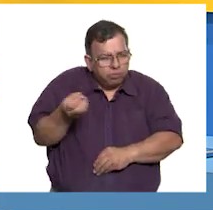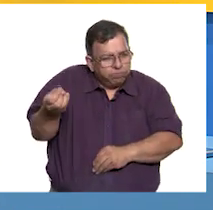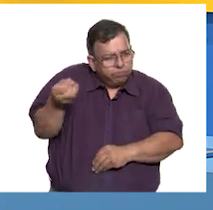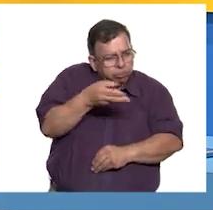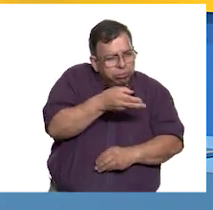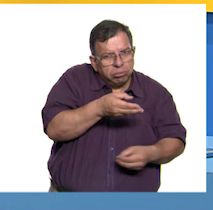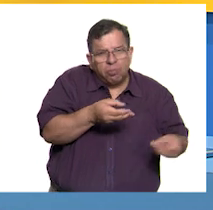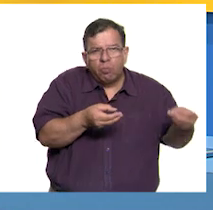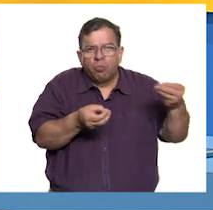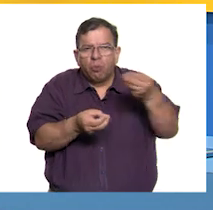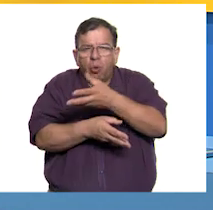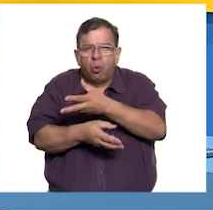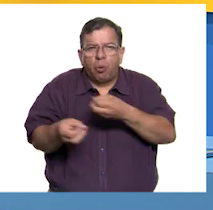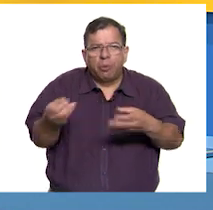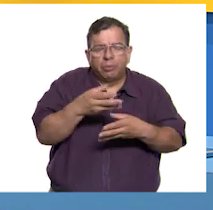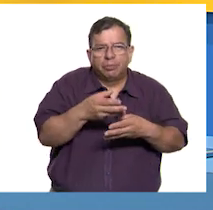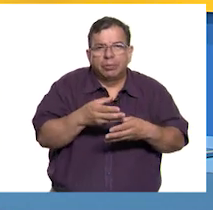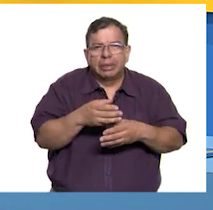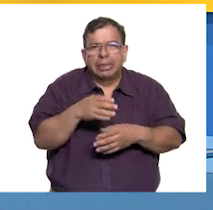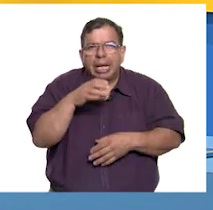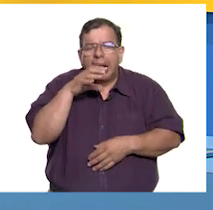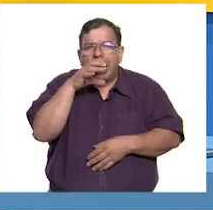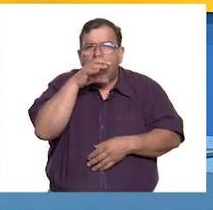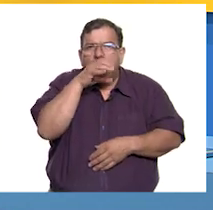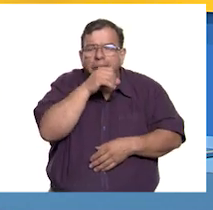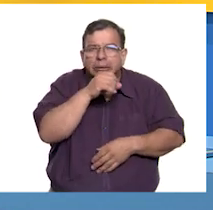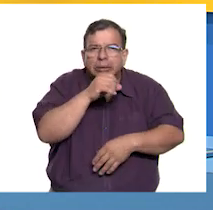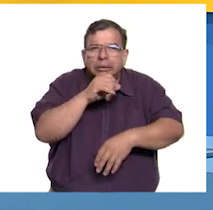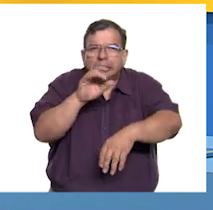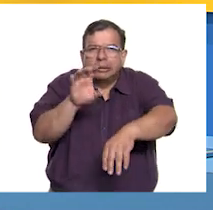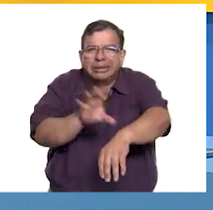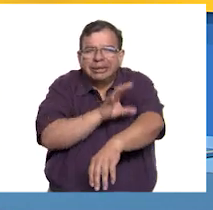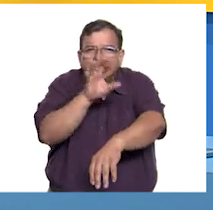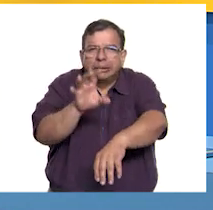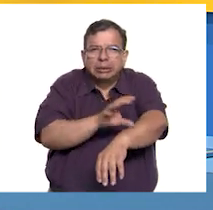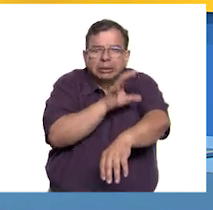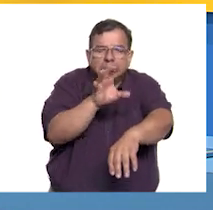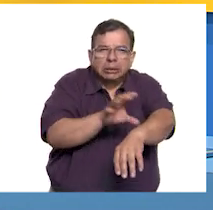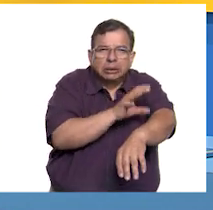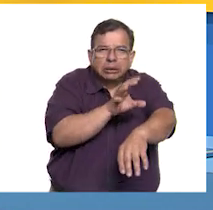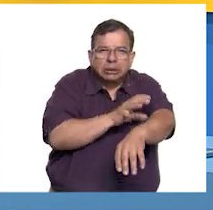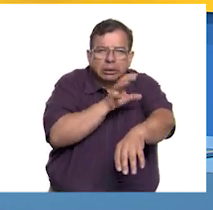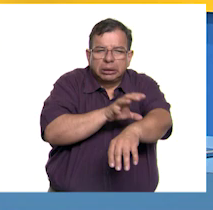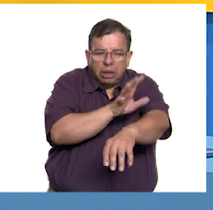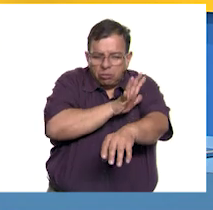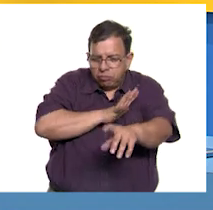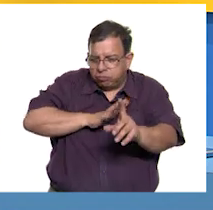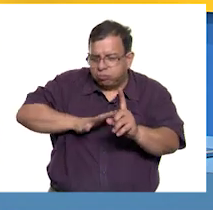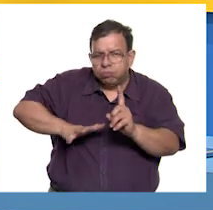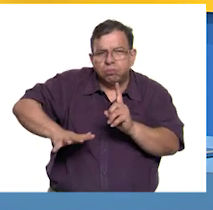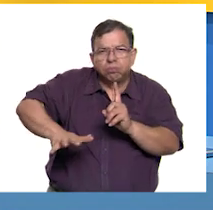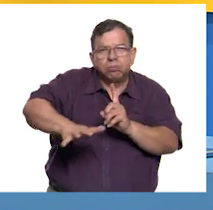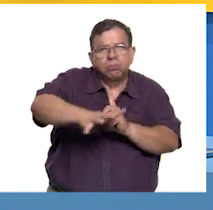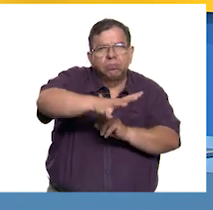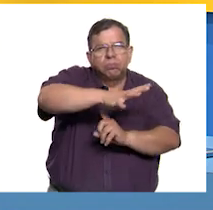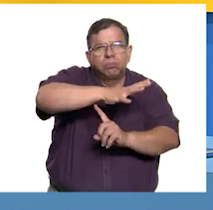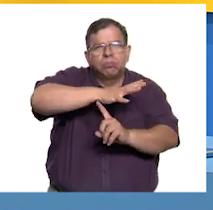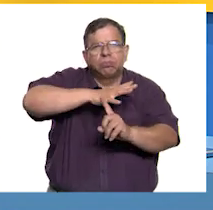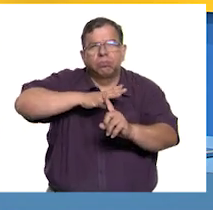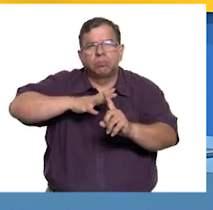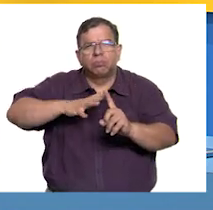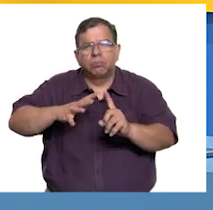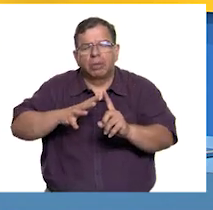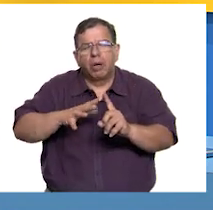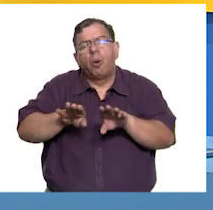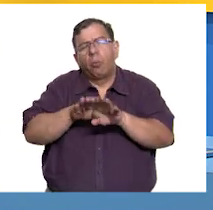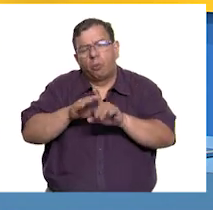El calor es la transferencia de energía de un cuerpo hacia su entorno, cuando existe una diferencia